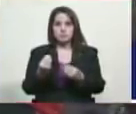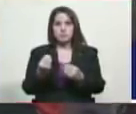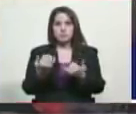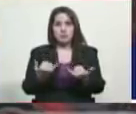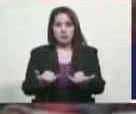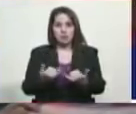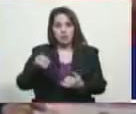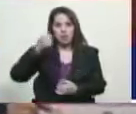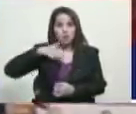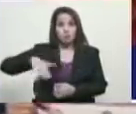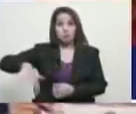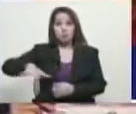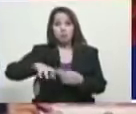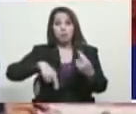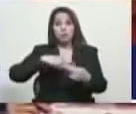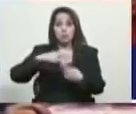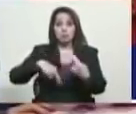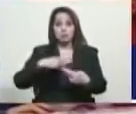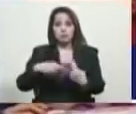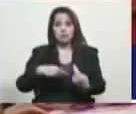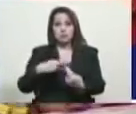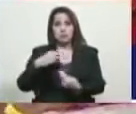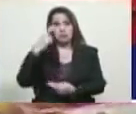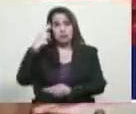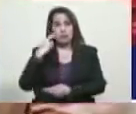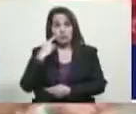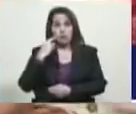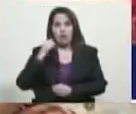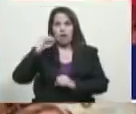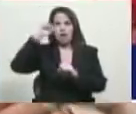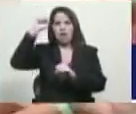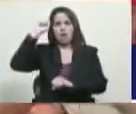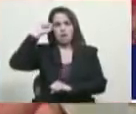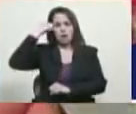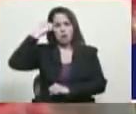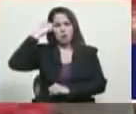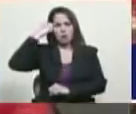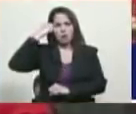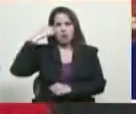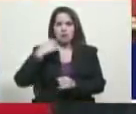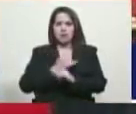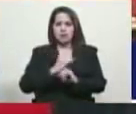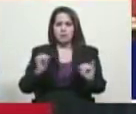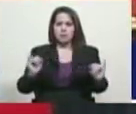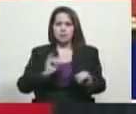héroe revolucionario José Félix Rivas, héroe de la independencia.